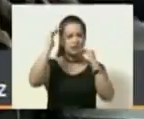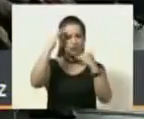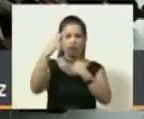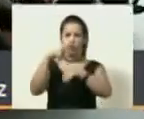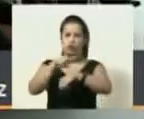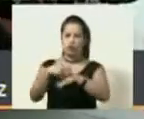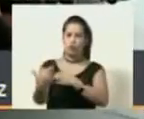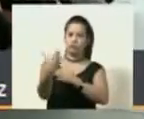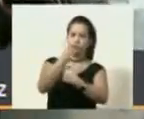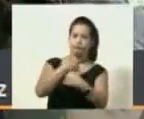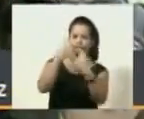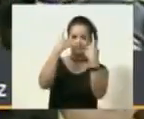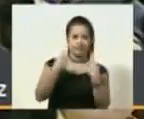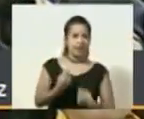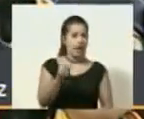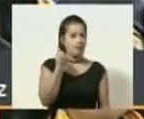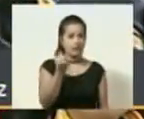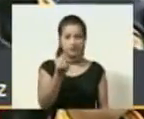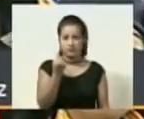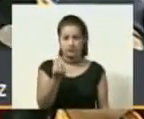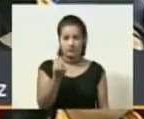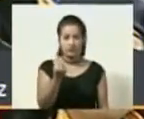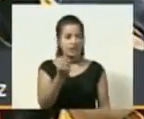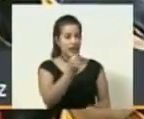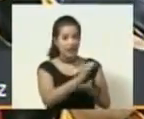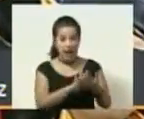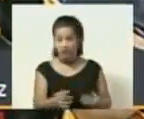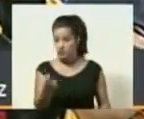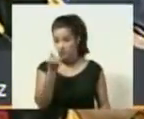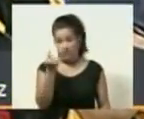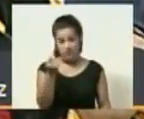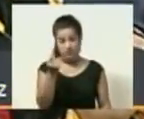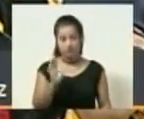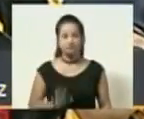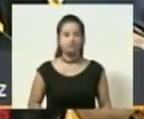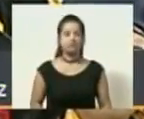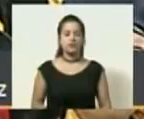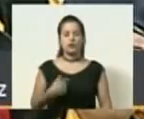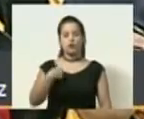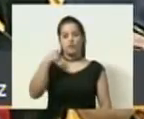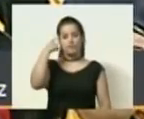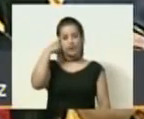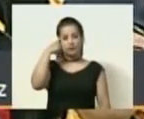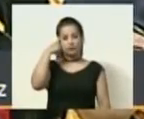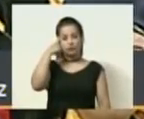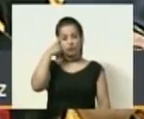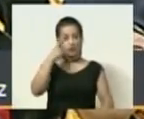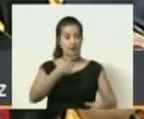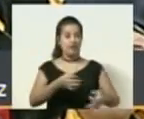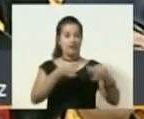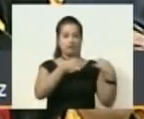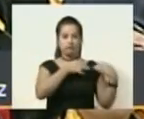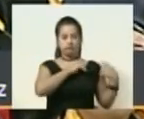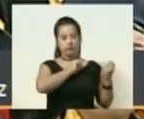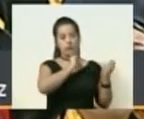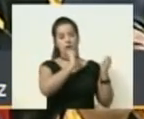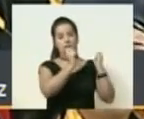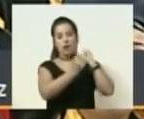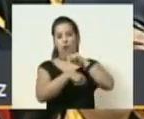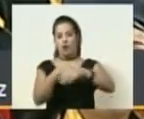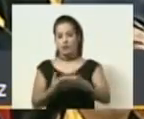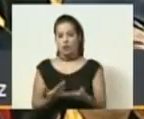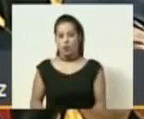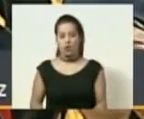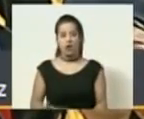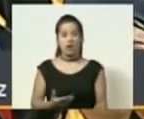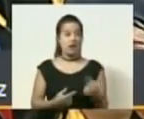atención integral de parte de un médico, una atención gratuita. Pienso yo que para no volver estas cifras terribles, y que estamos